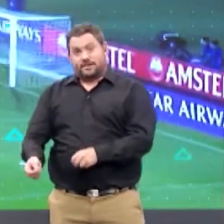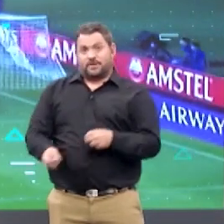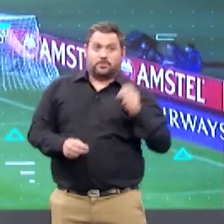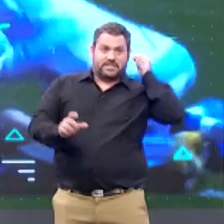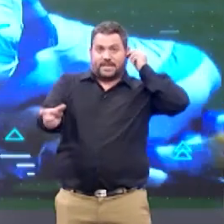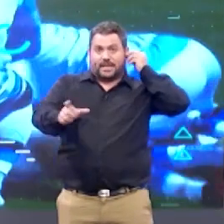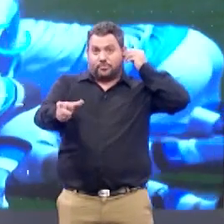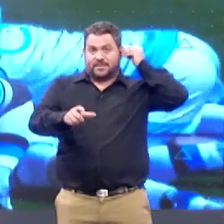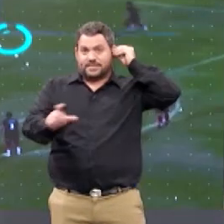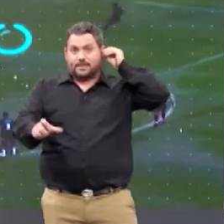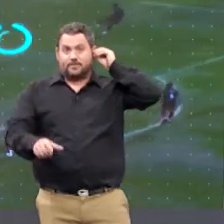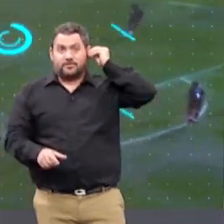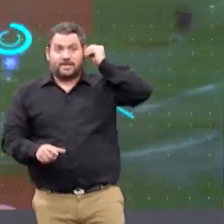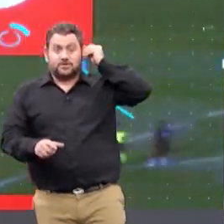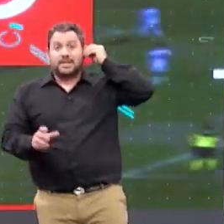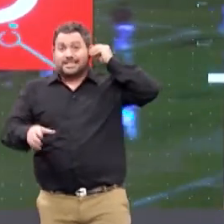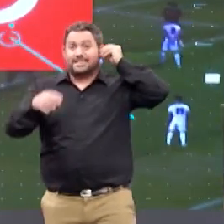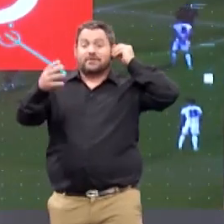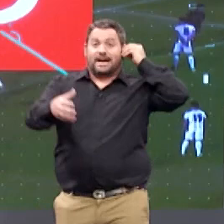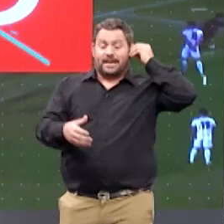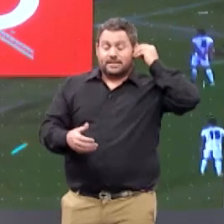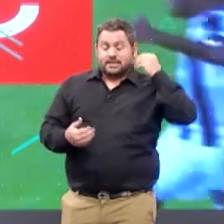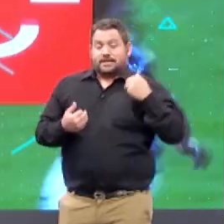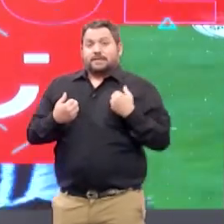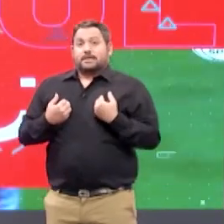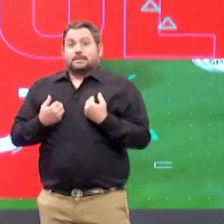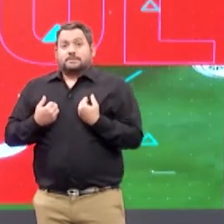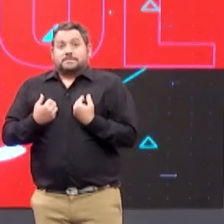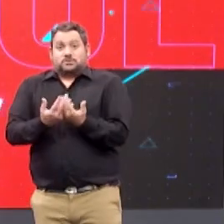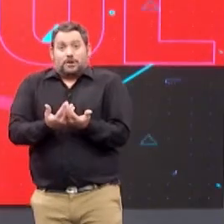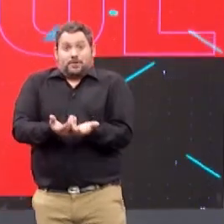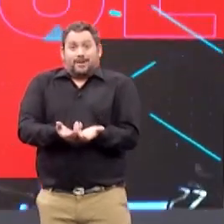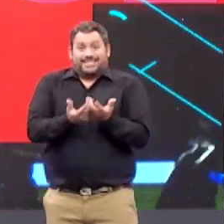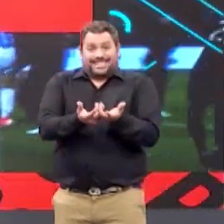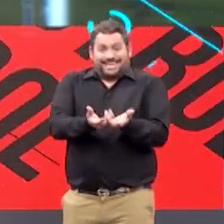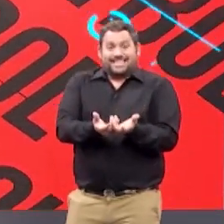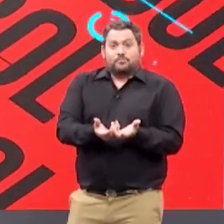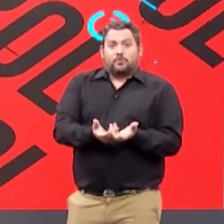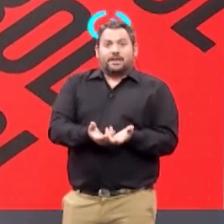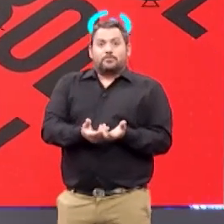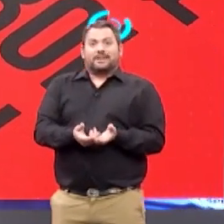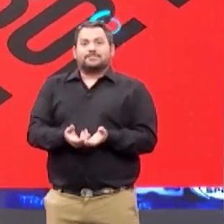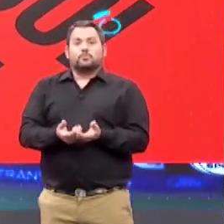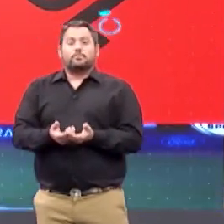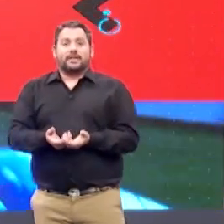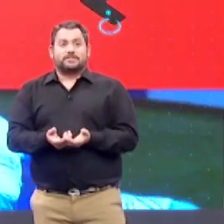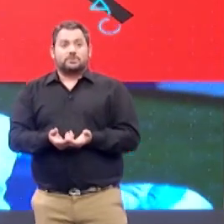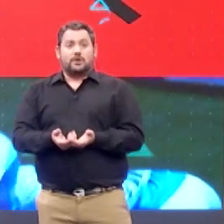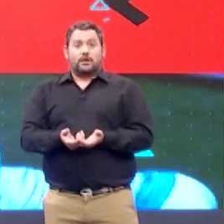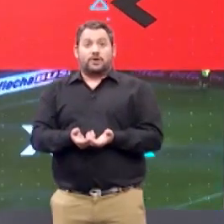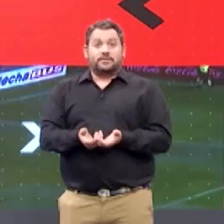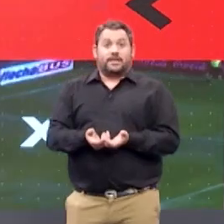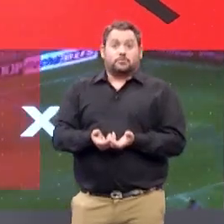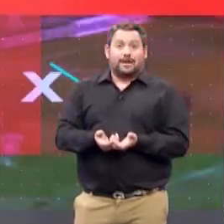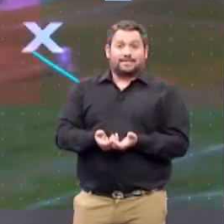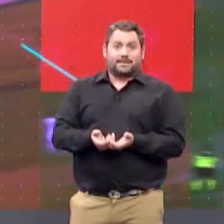izquierda, Zapelli en el medio o en la izquierda, ahí podría ser la modificación, y siempre Jara. Si yo veo ese equipo de Belgrano, me parece muy parecido